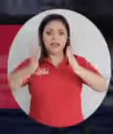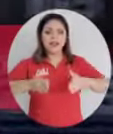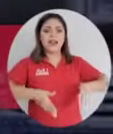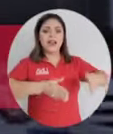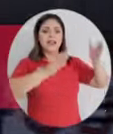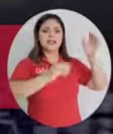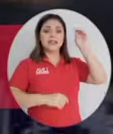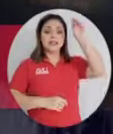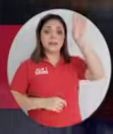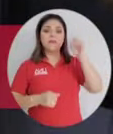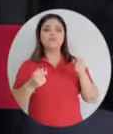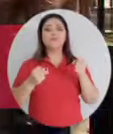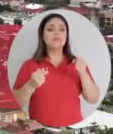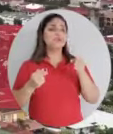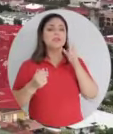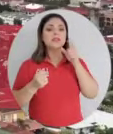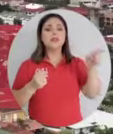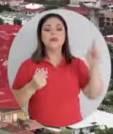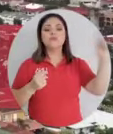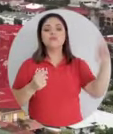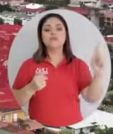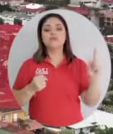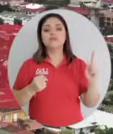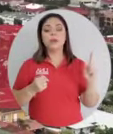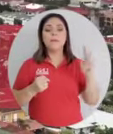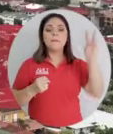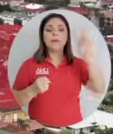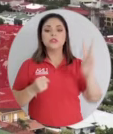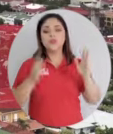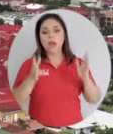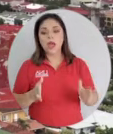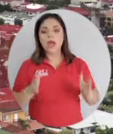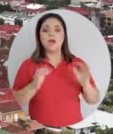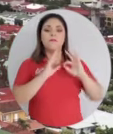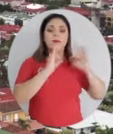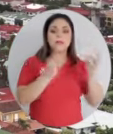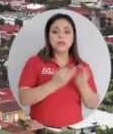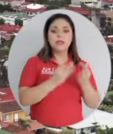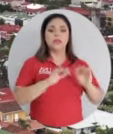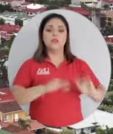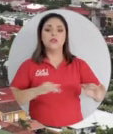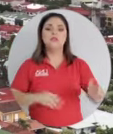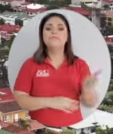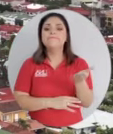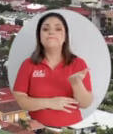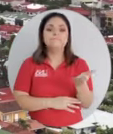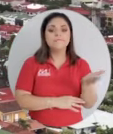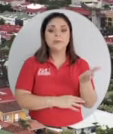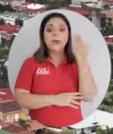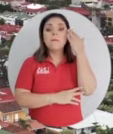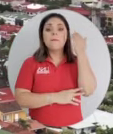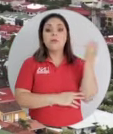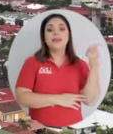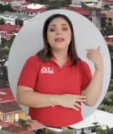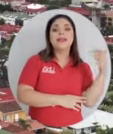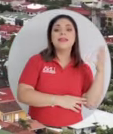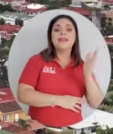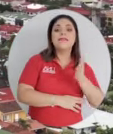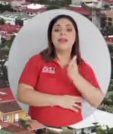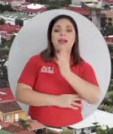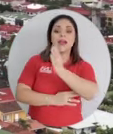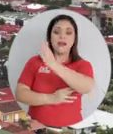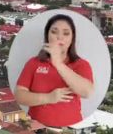o en cada semáforo hay alguien venezolano con su familia, con los niños, pidiendo, porque iban en